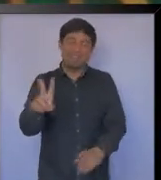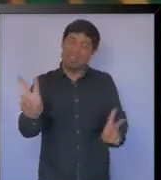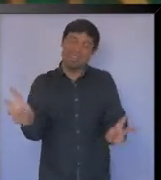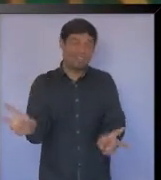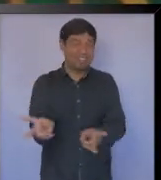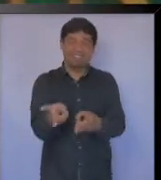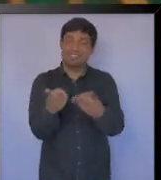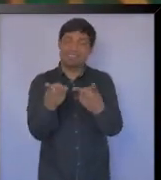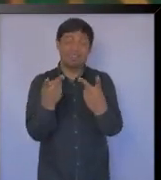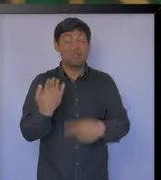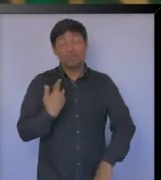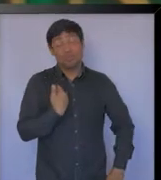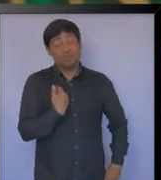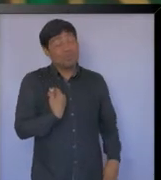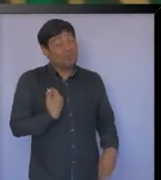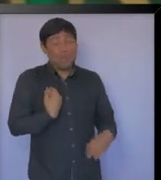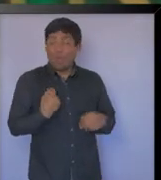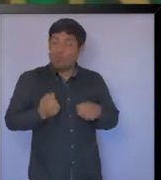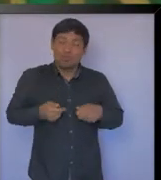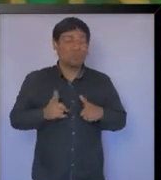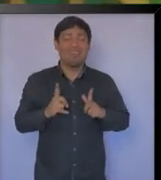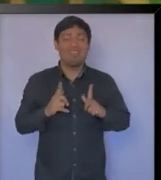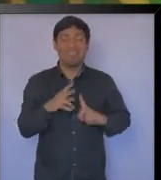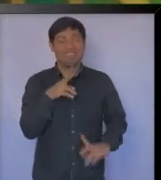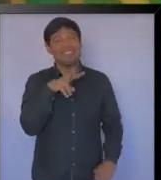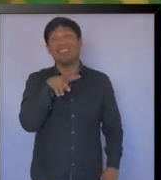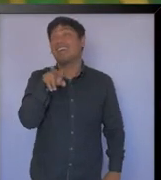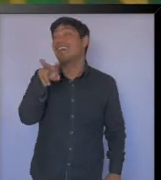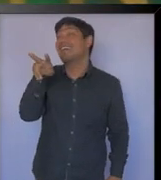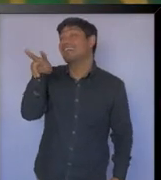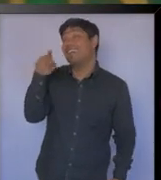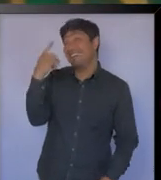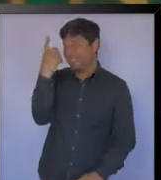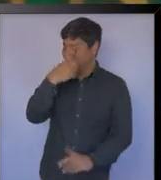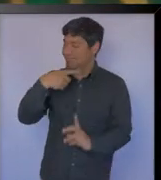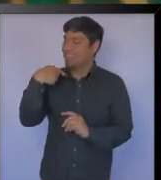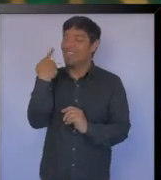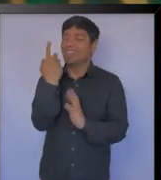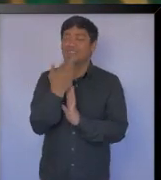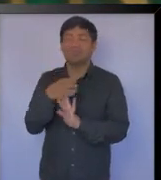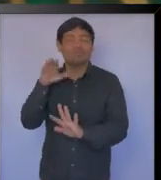de ver tu rostro y escucharte día a día.